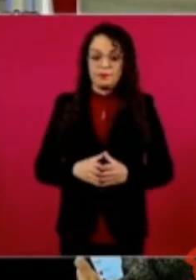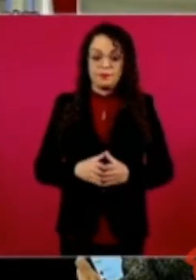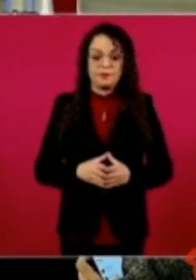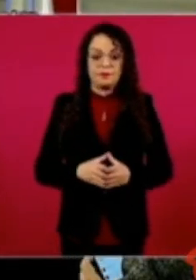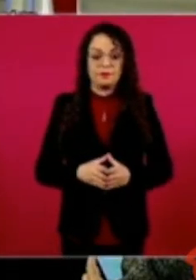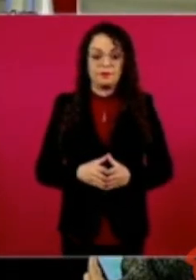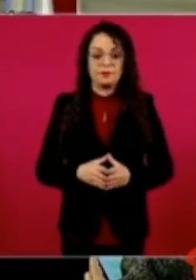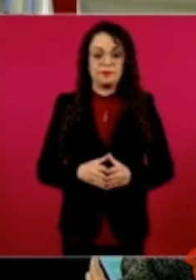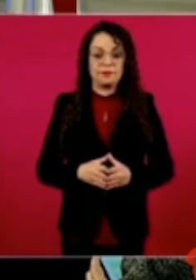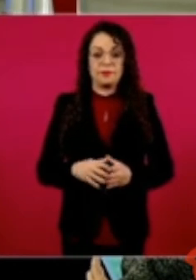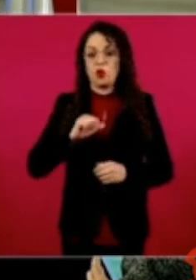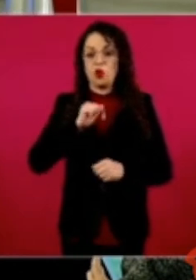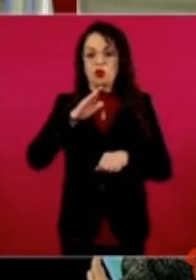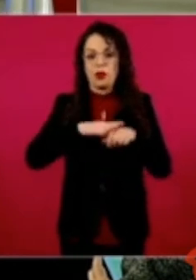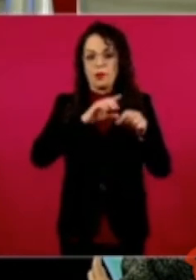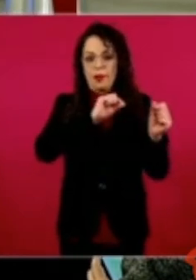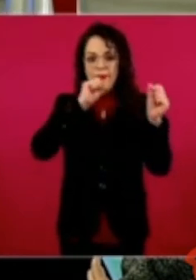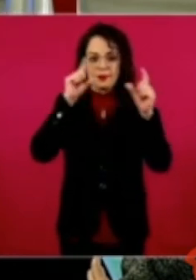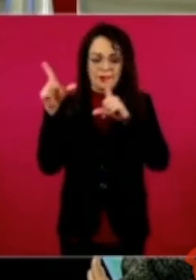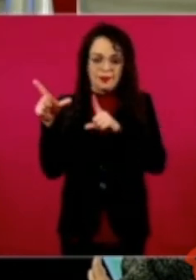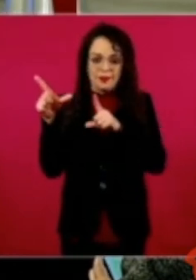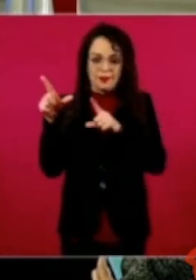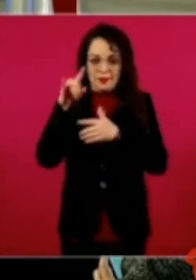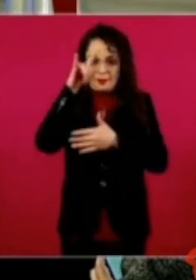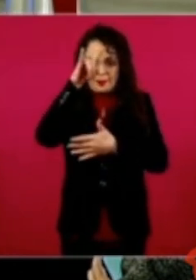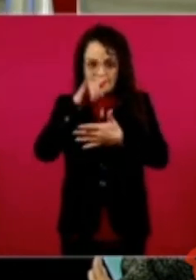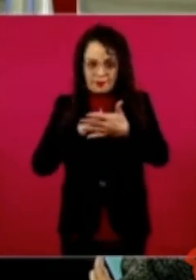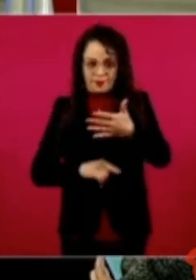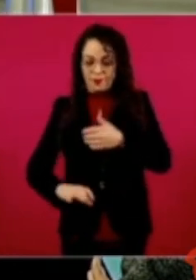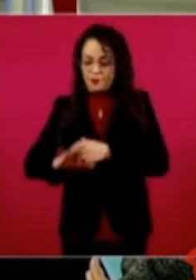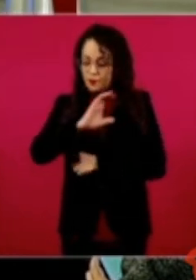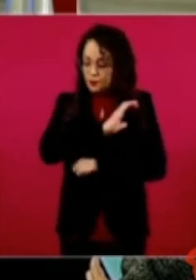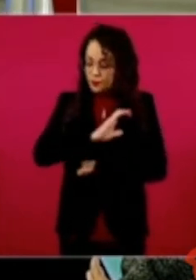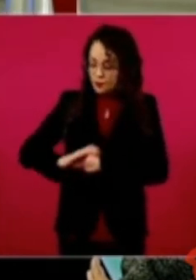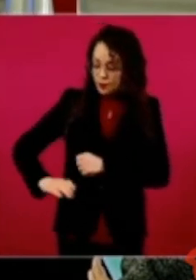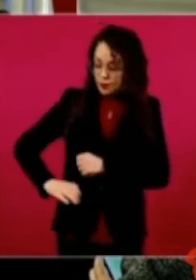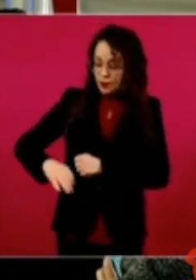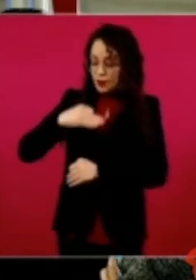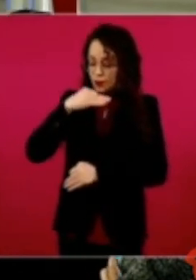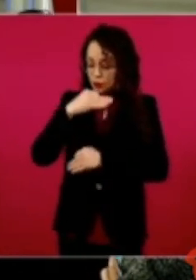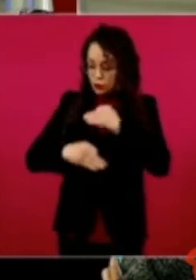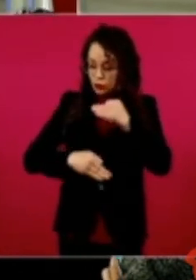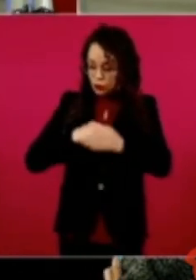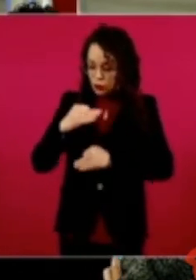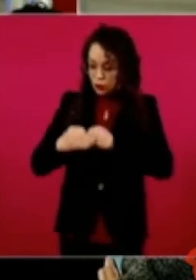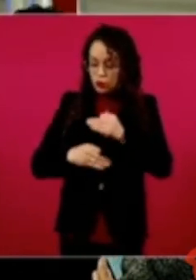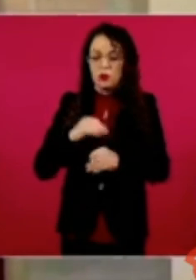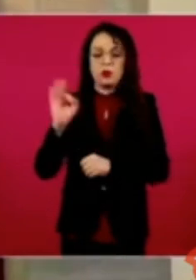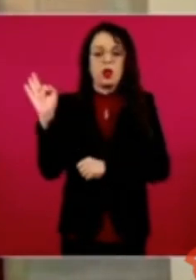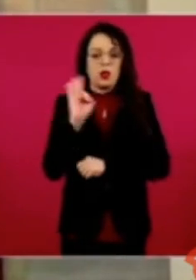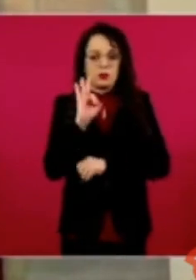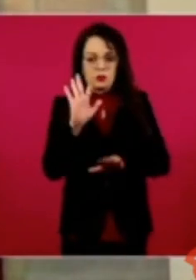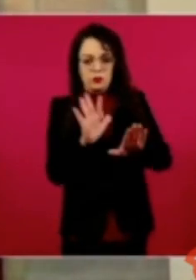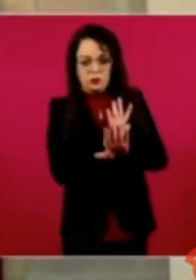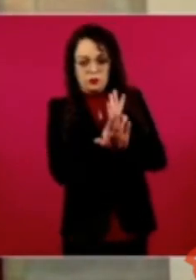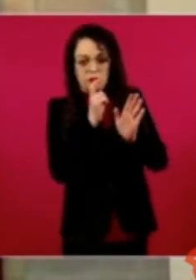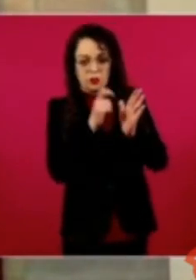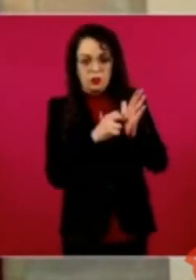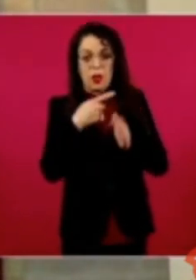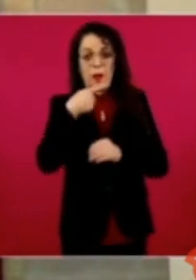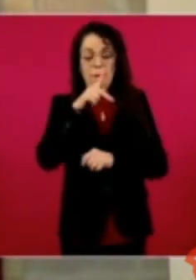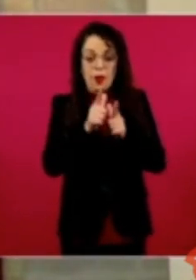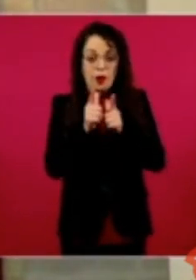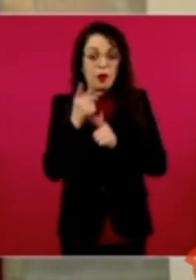Todos los candidatos se podrán modificar siempre y cuando existe el acuerdo de los partidos